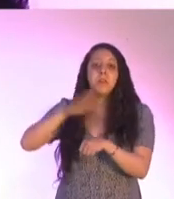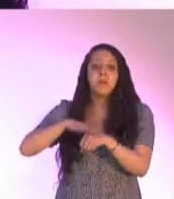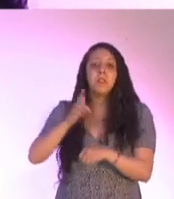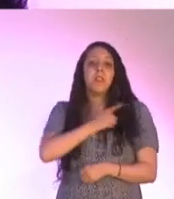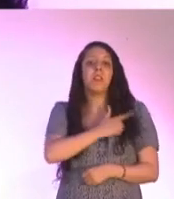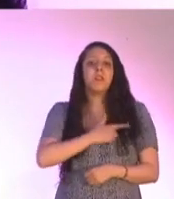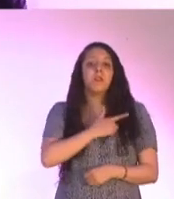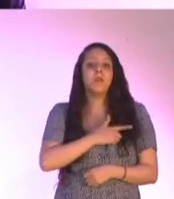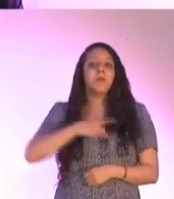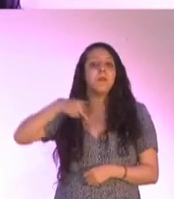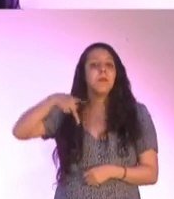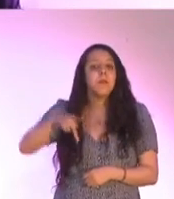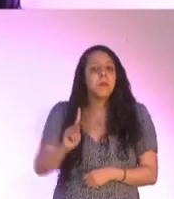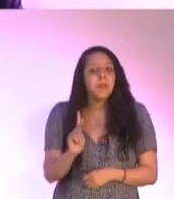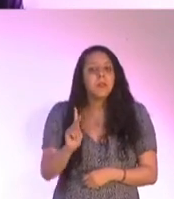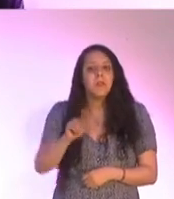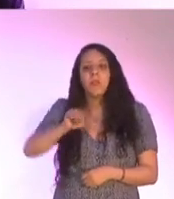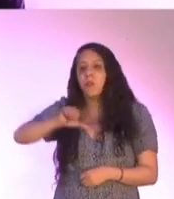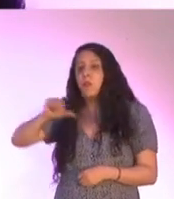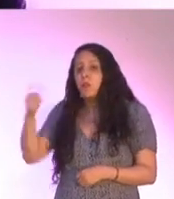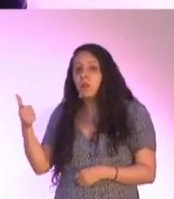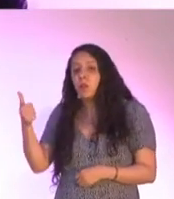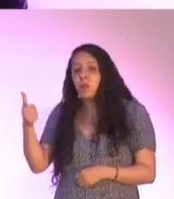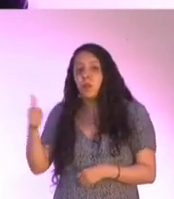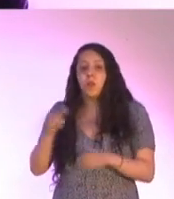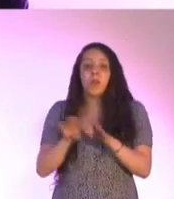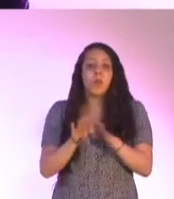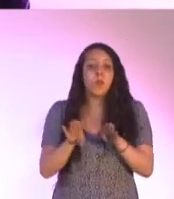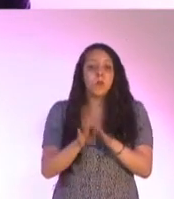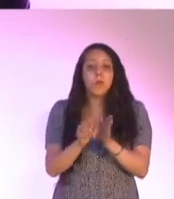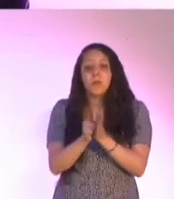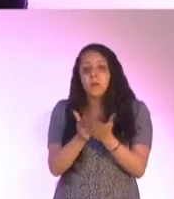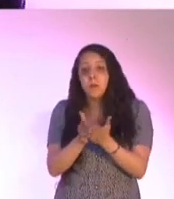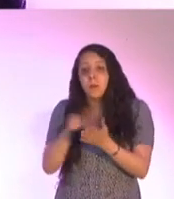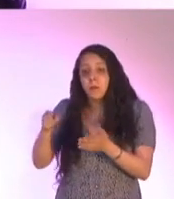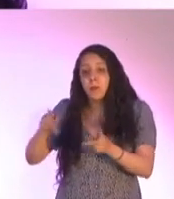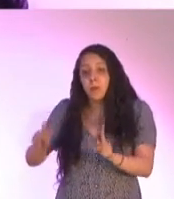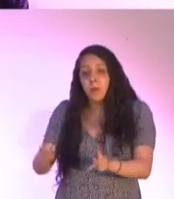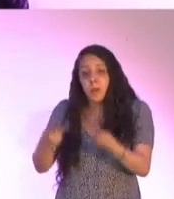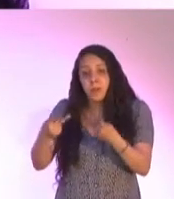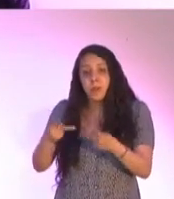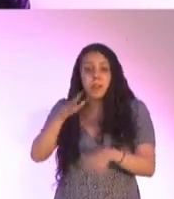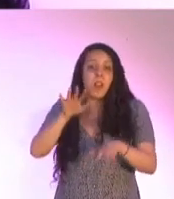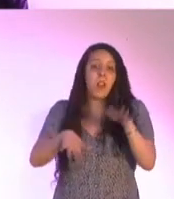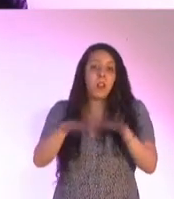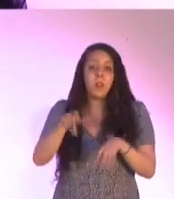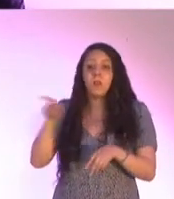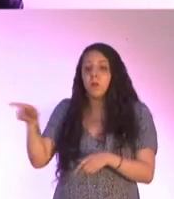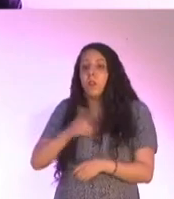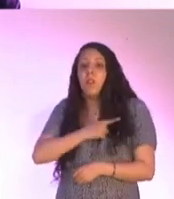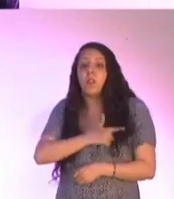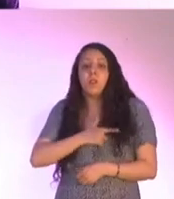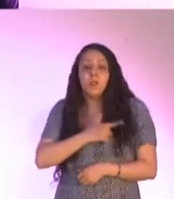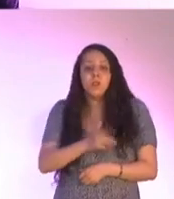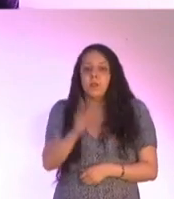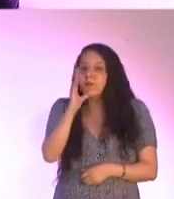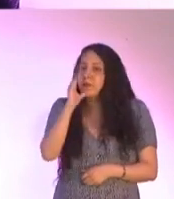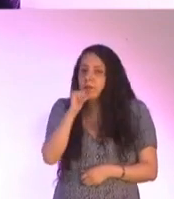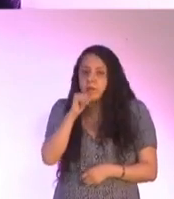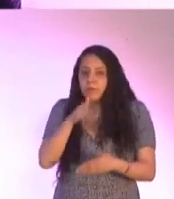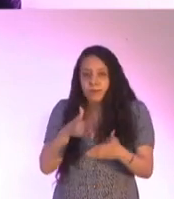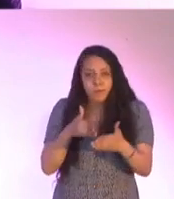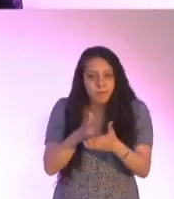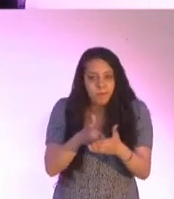hay una reticencia enorme en las editoriales grandes para publicarlo cuando es lo que todo el mundo le entonces digamos se dan este tipo de cosas